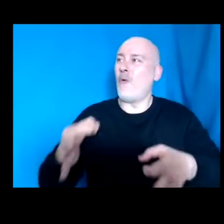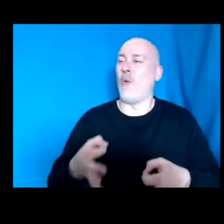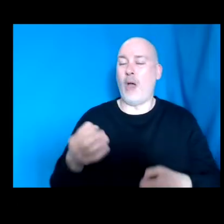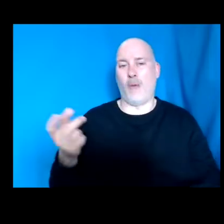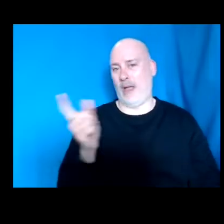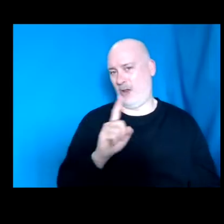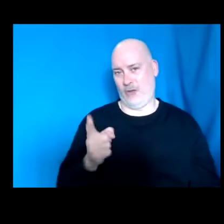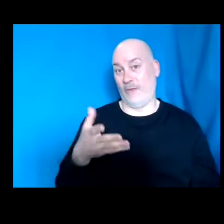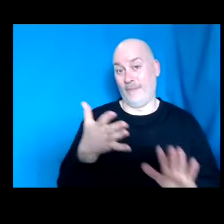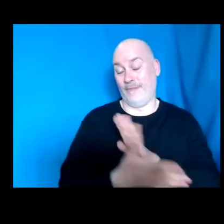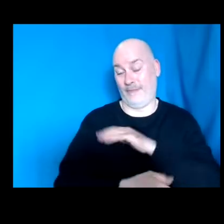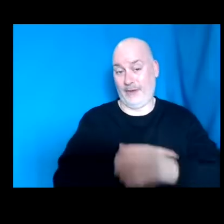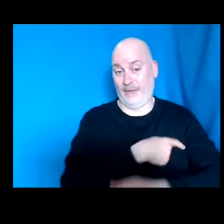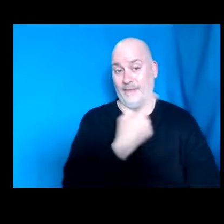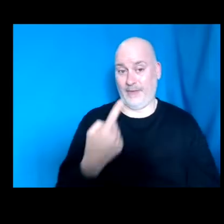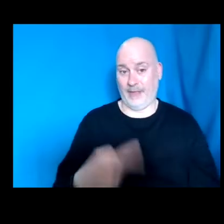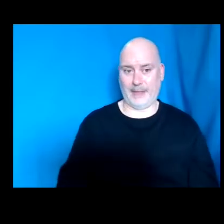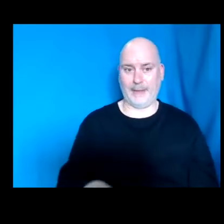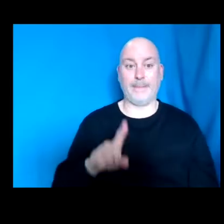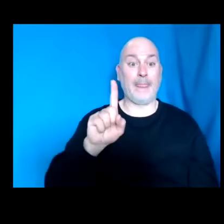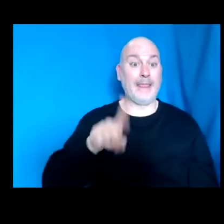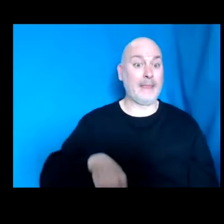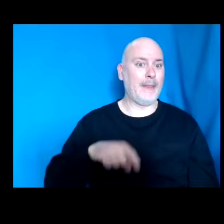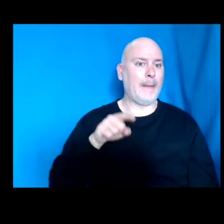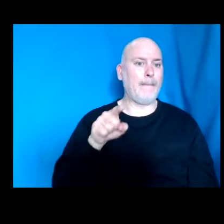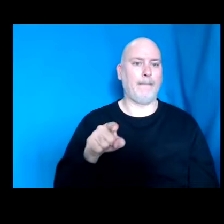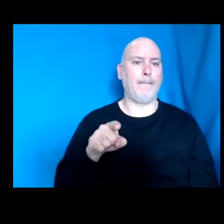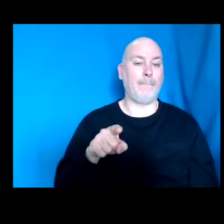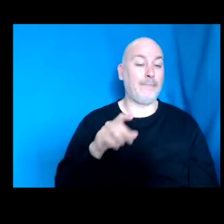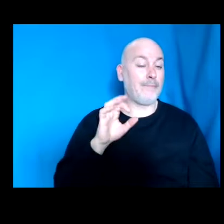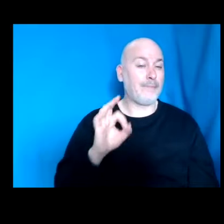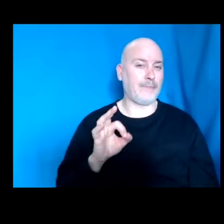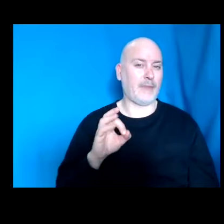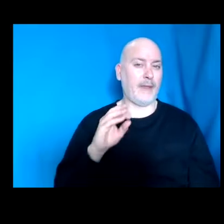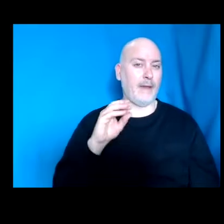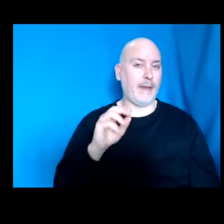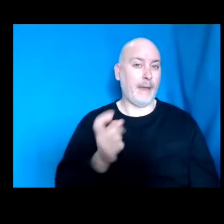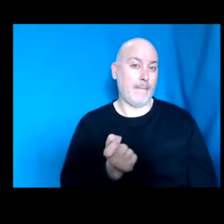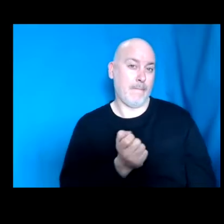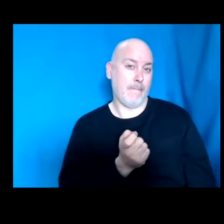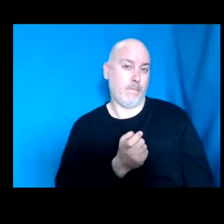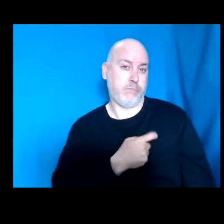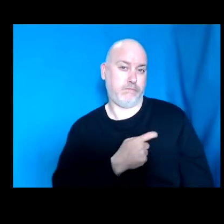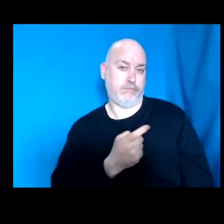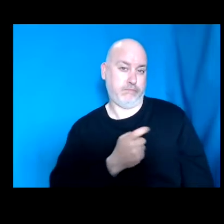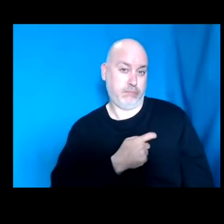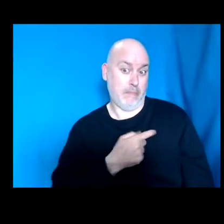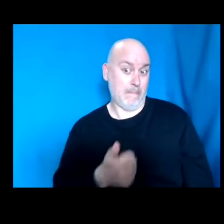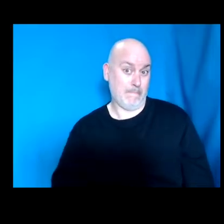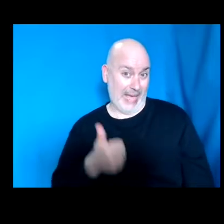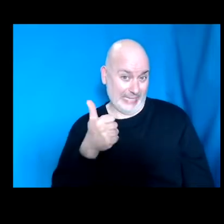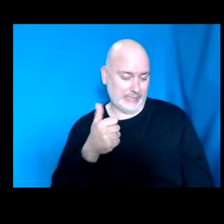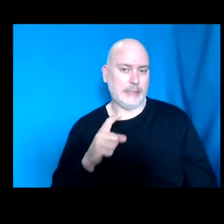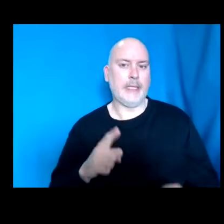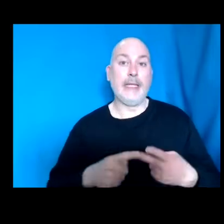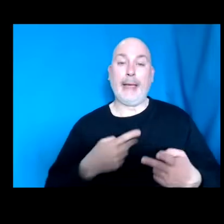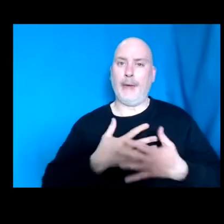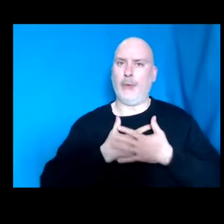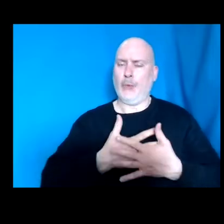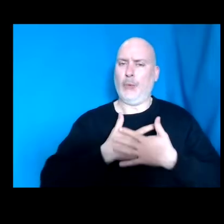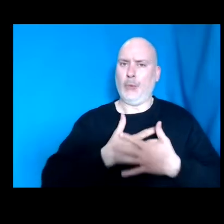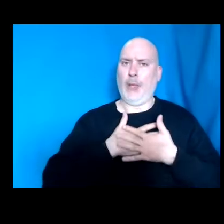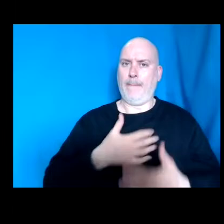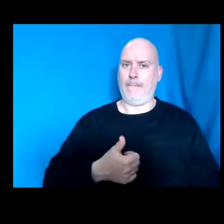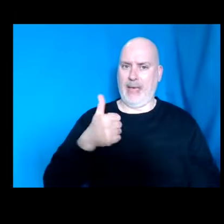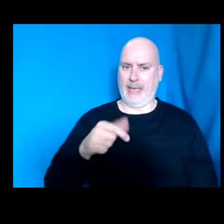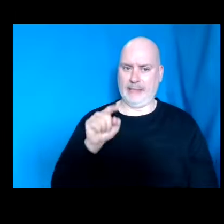habitualmente. Igual que aumenta la frecuencia y el latido, también va a aumentar la respiración.